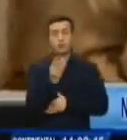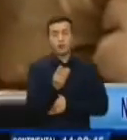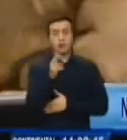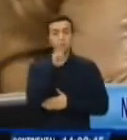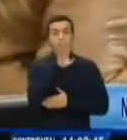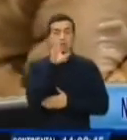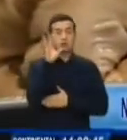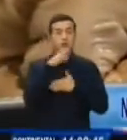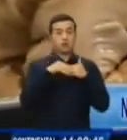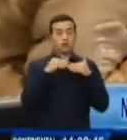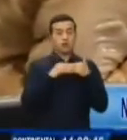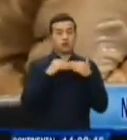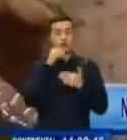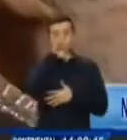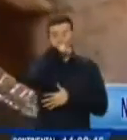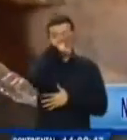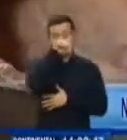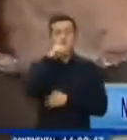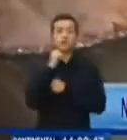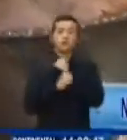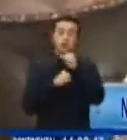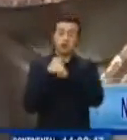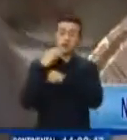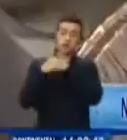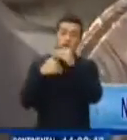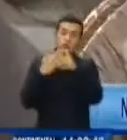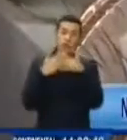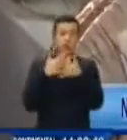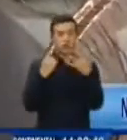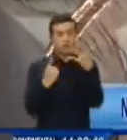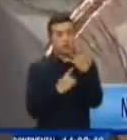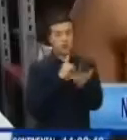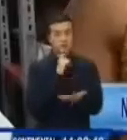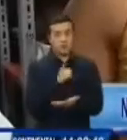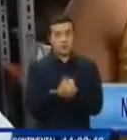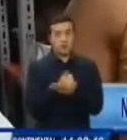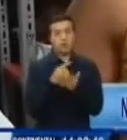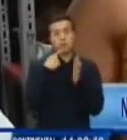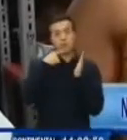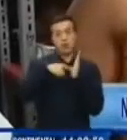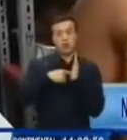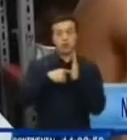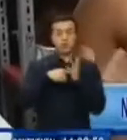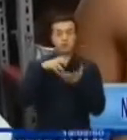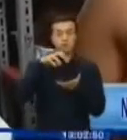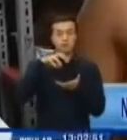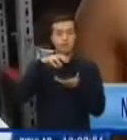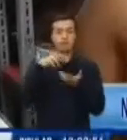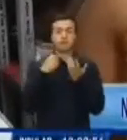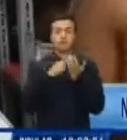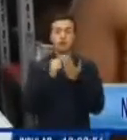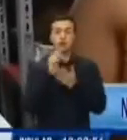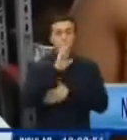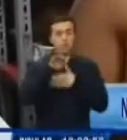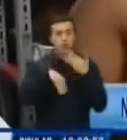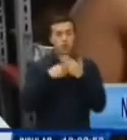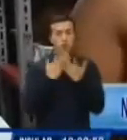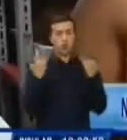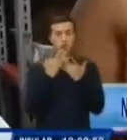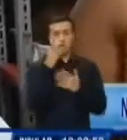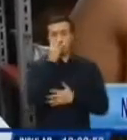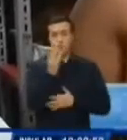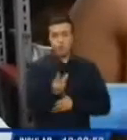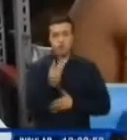lechones y con los años también han variado la cantidad de opciones disponibles el medallón es todo deshuesado también tenemos